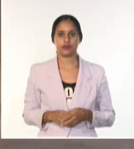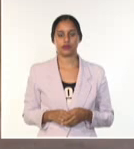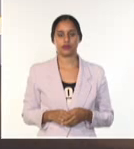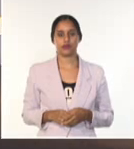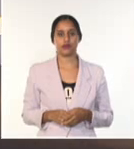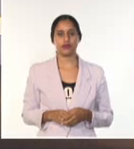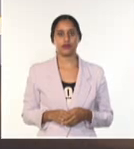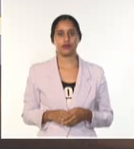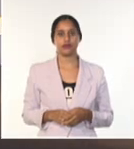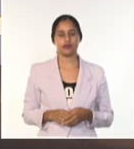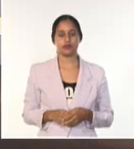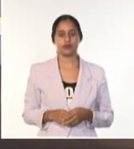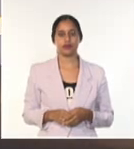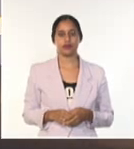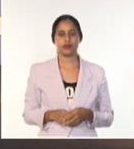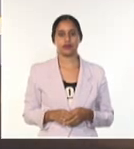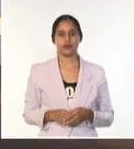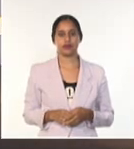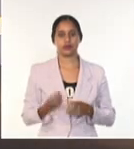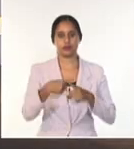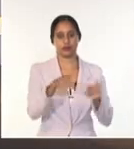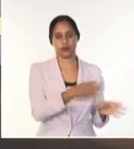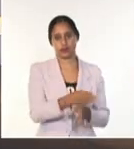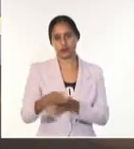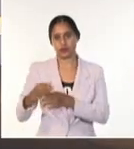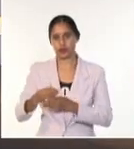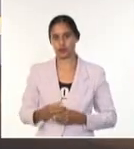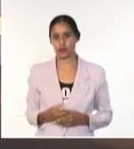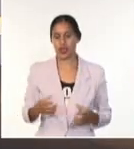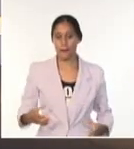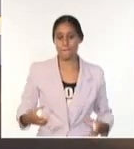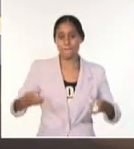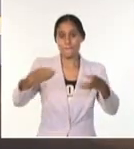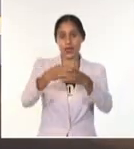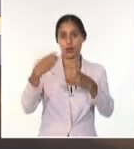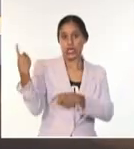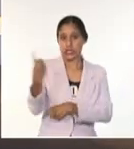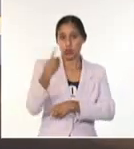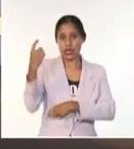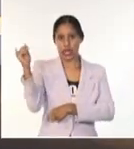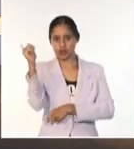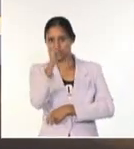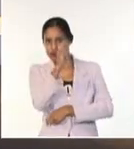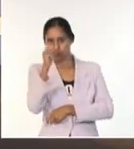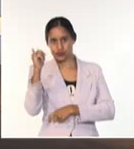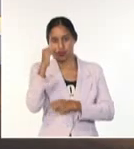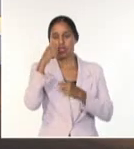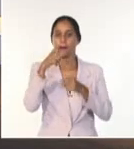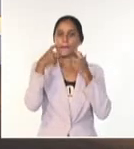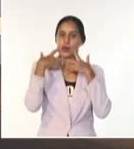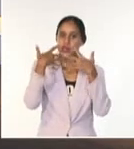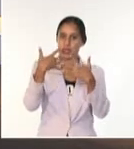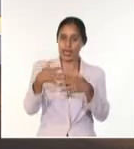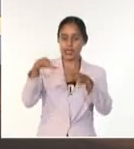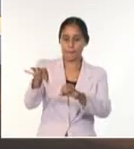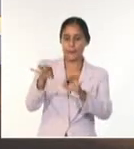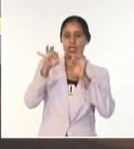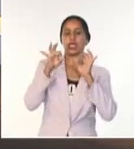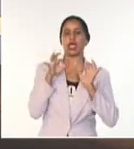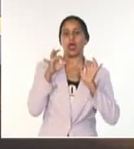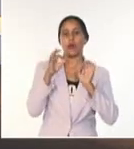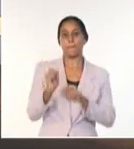Noticias. El Premio Nacional de Cine 2022 Manuel Herrera fue el invitado del primer